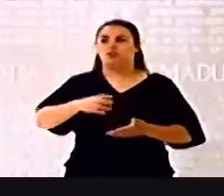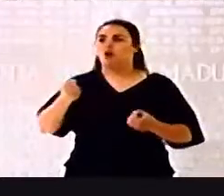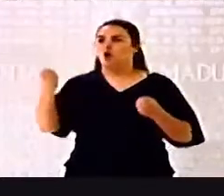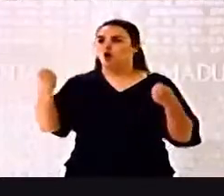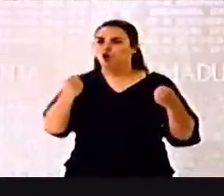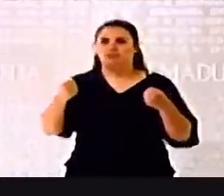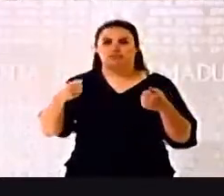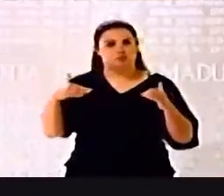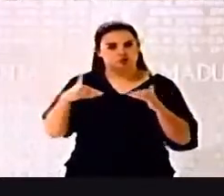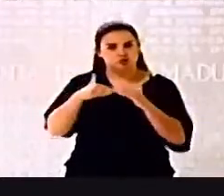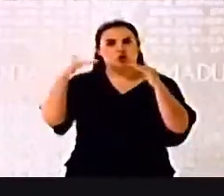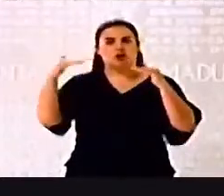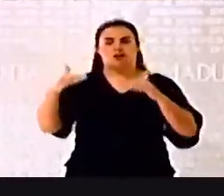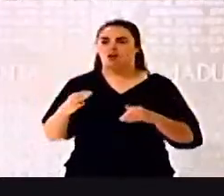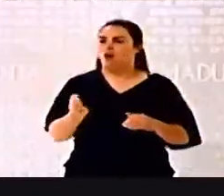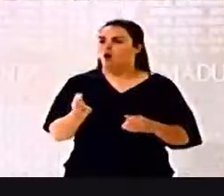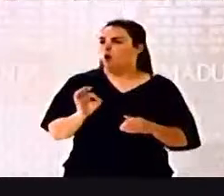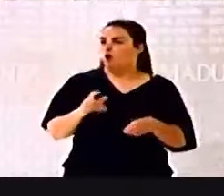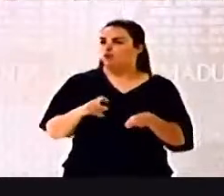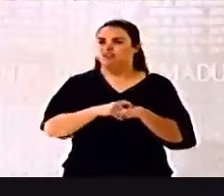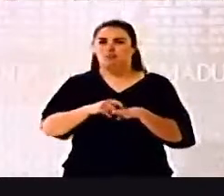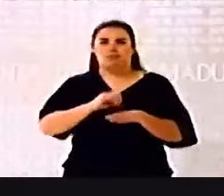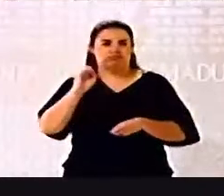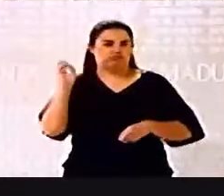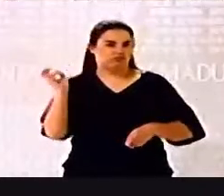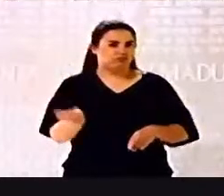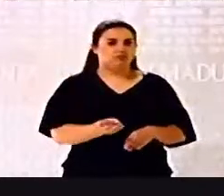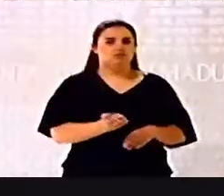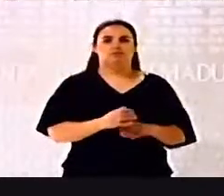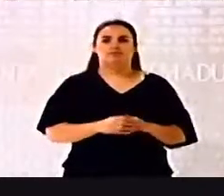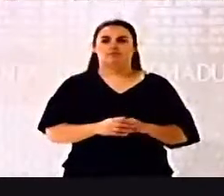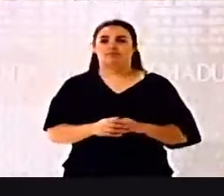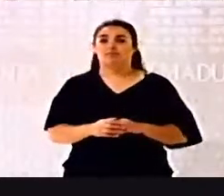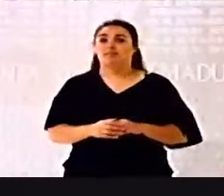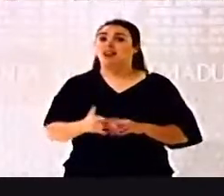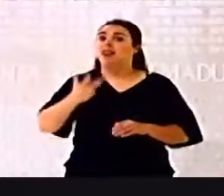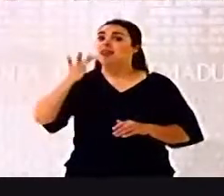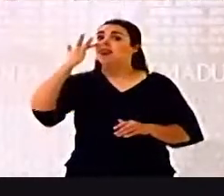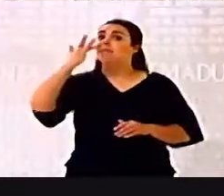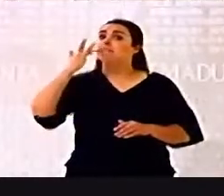de choque, sirve para otro tipo de atracciones. Limpieza